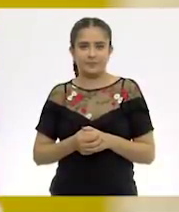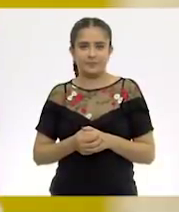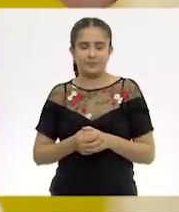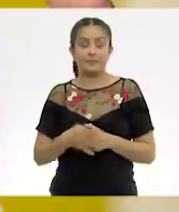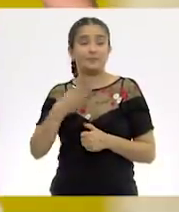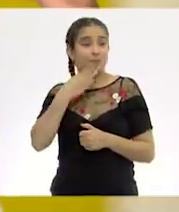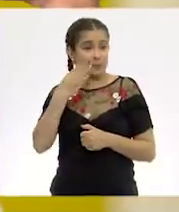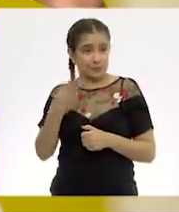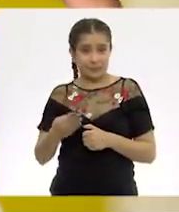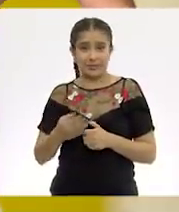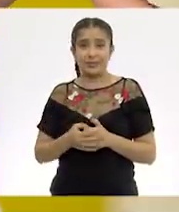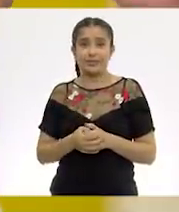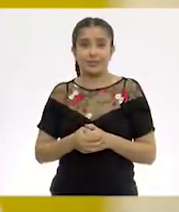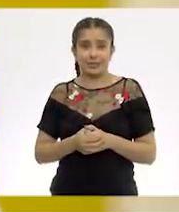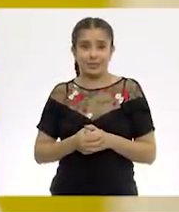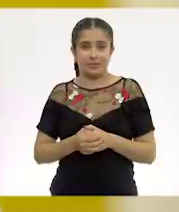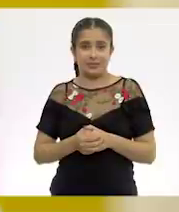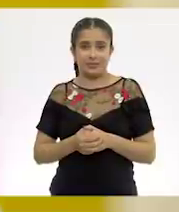Muy bien.